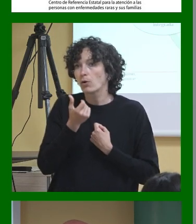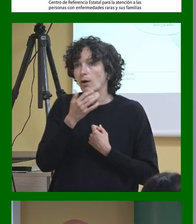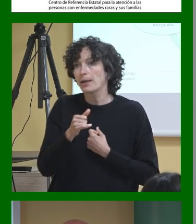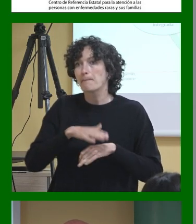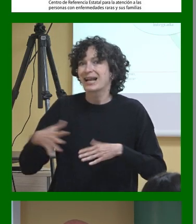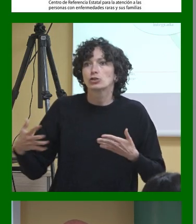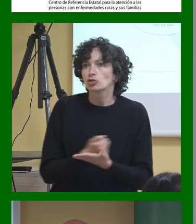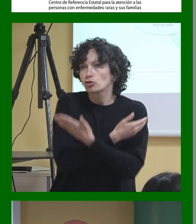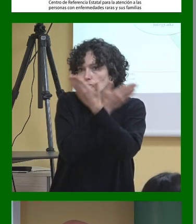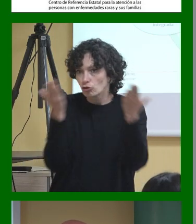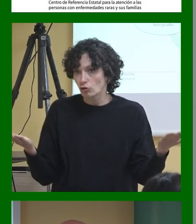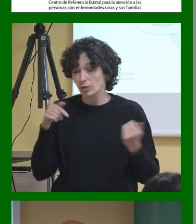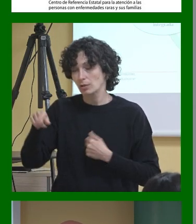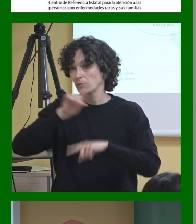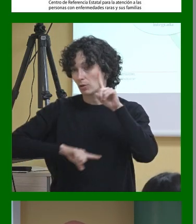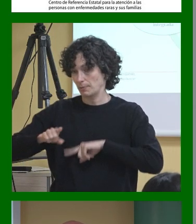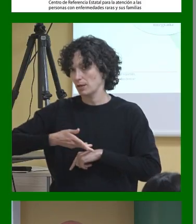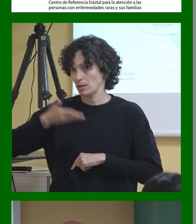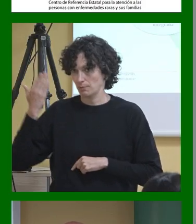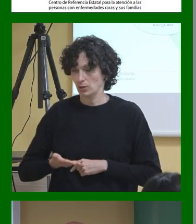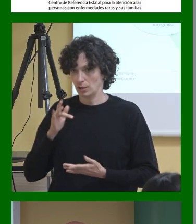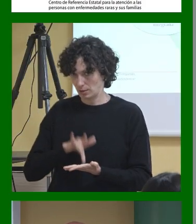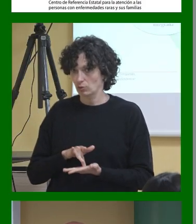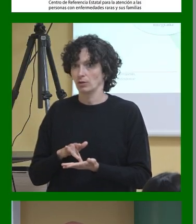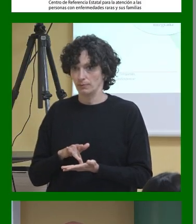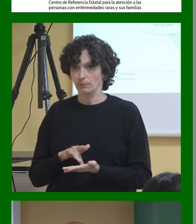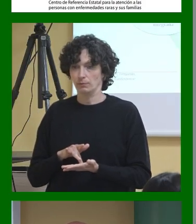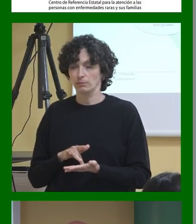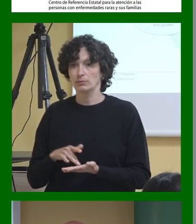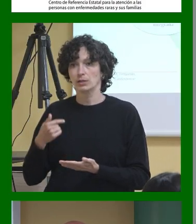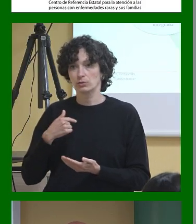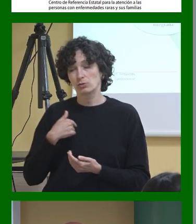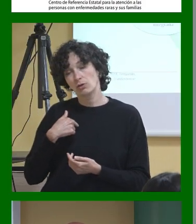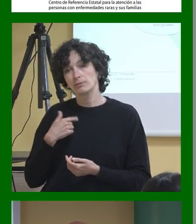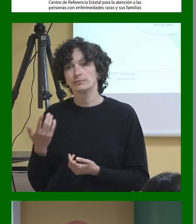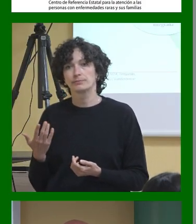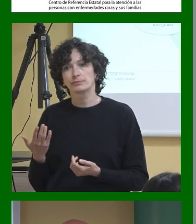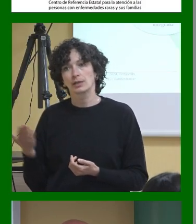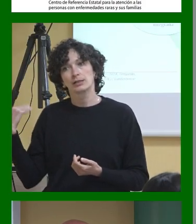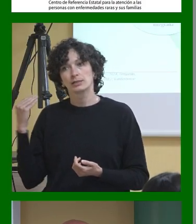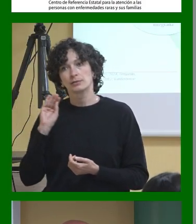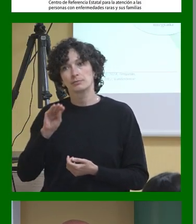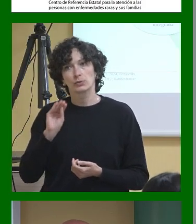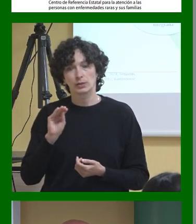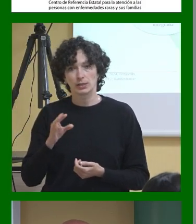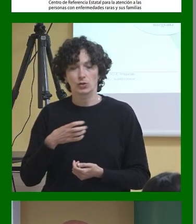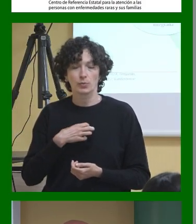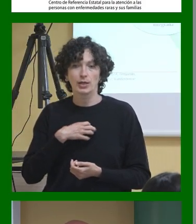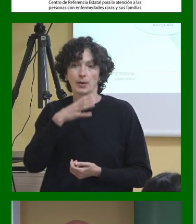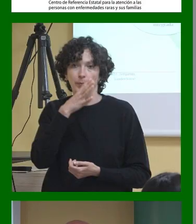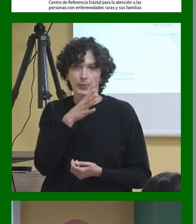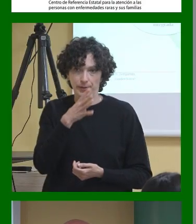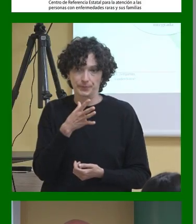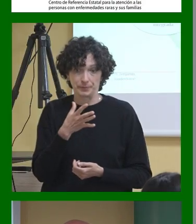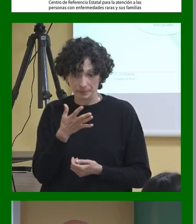problema al que nos enfrentamos. Claro, esta es una pregunta que yo no he hecho no se ha podido hacer antes Cristina, porque no solamente